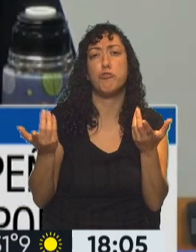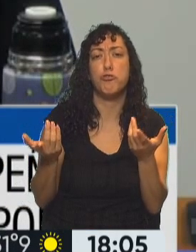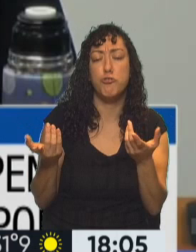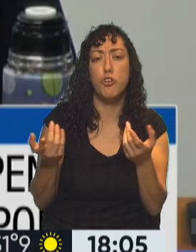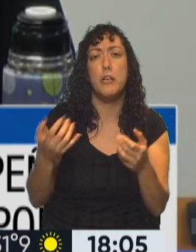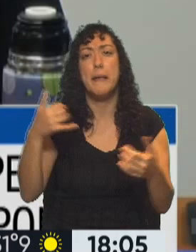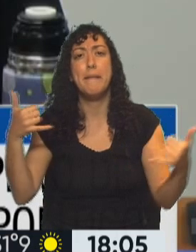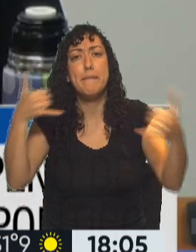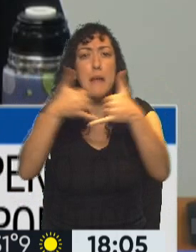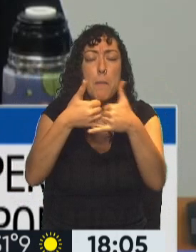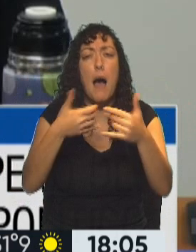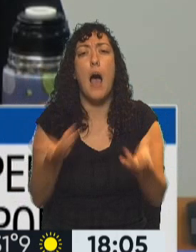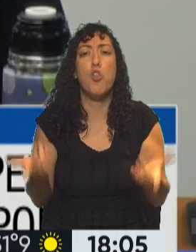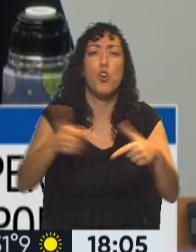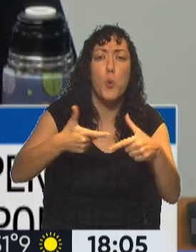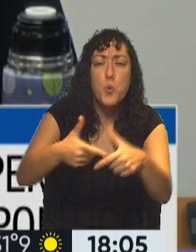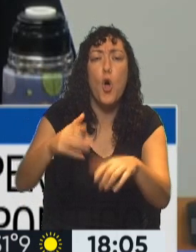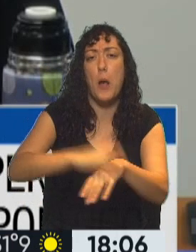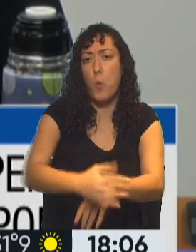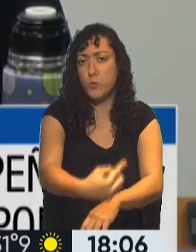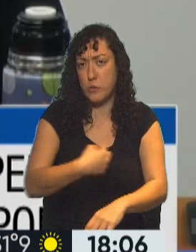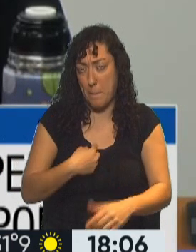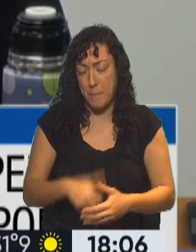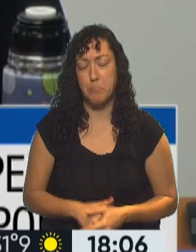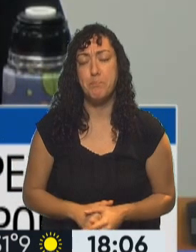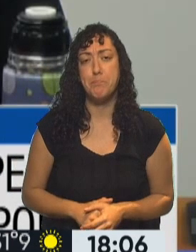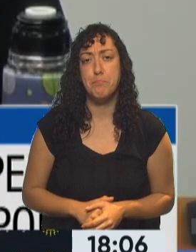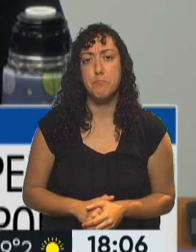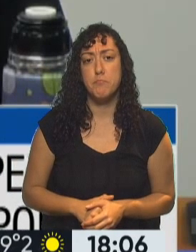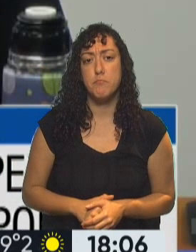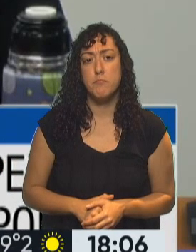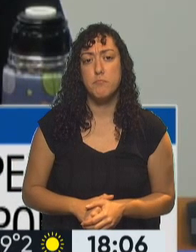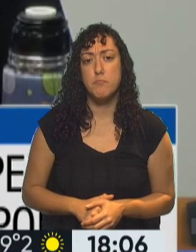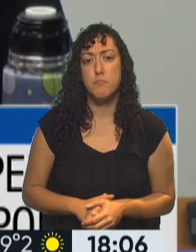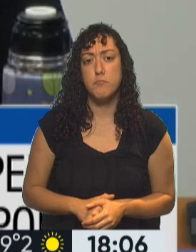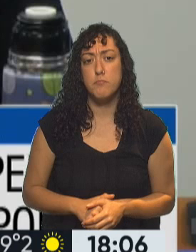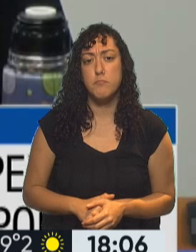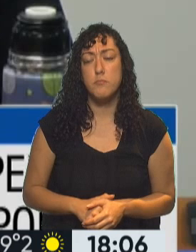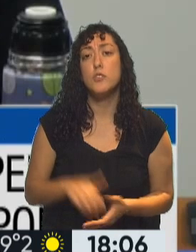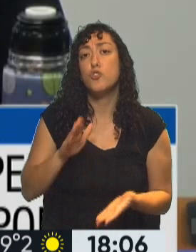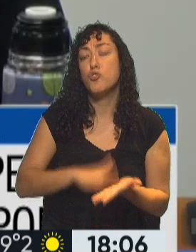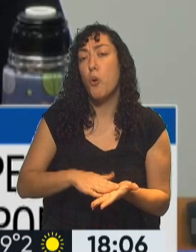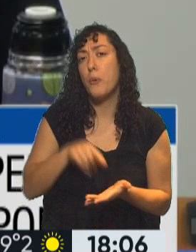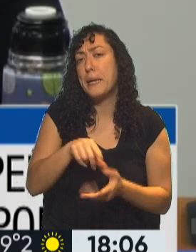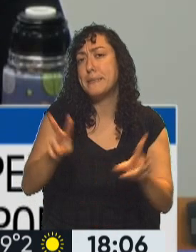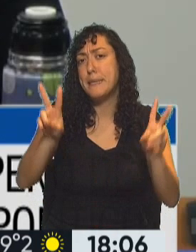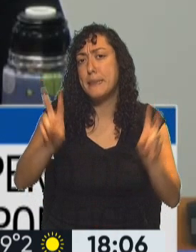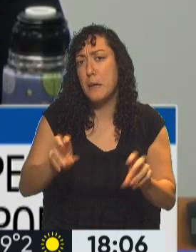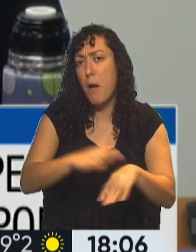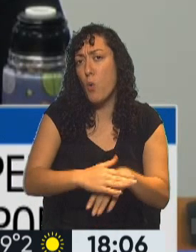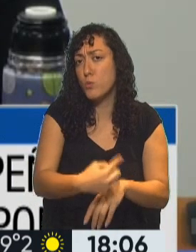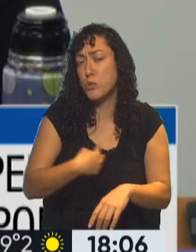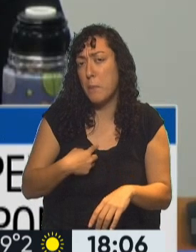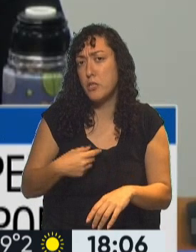contactos telefónicos, reuniones. En atención a eso, no